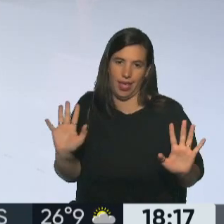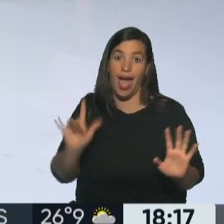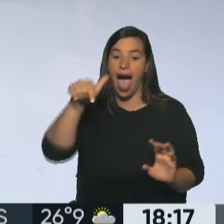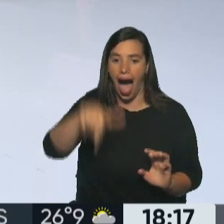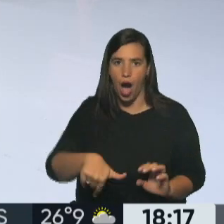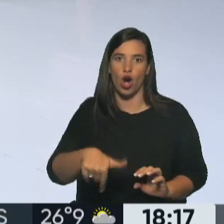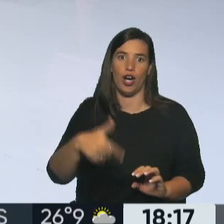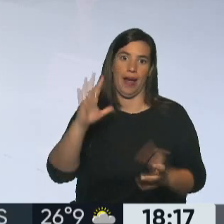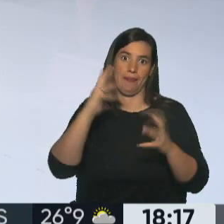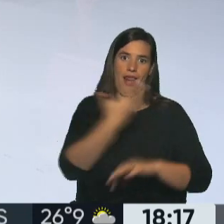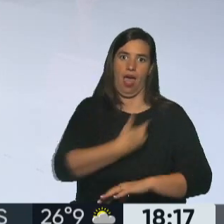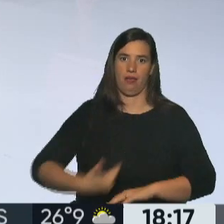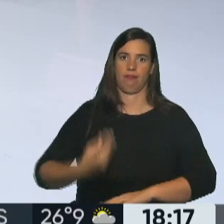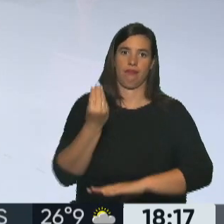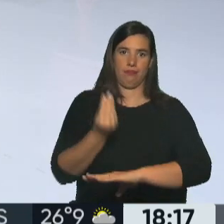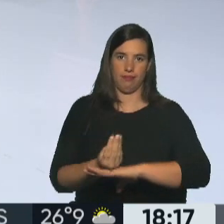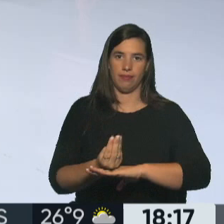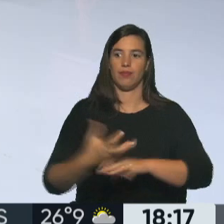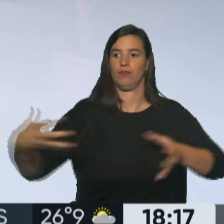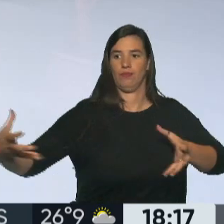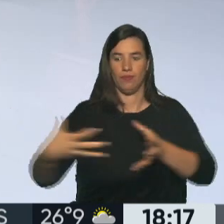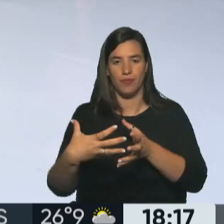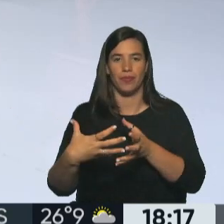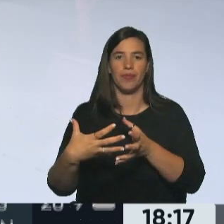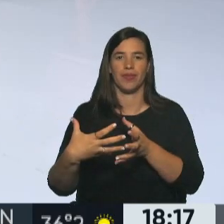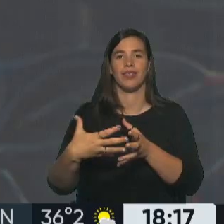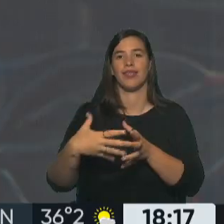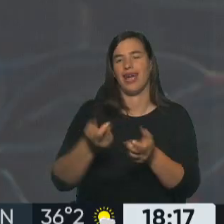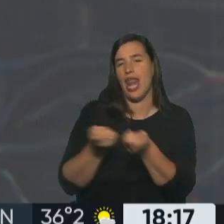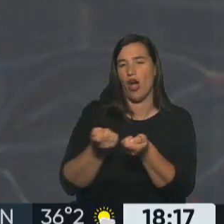ya con los datos sobre la mesa, hacia dónde avanza esta negociación. Gracias, Rulo.